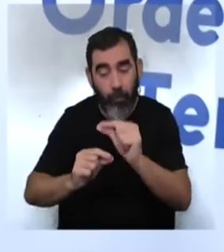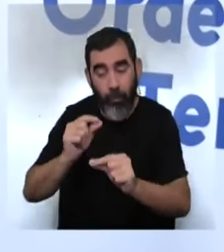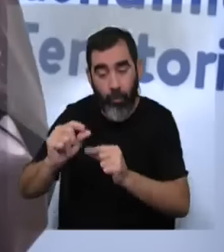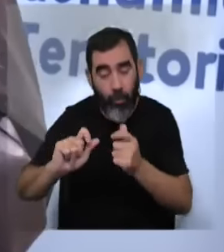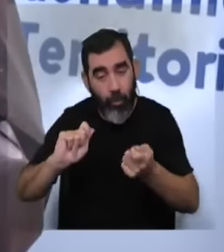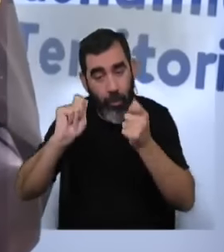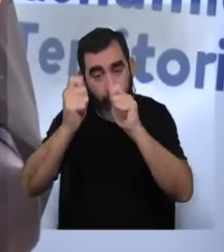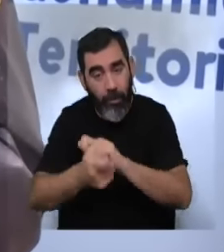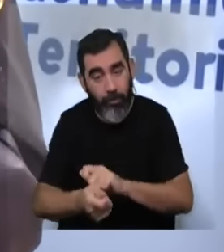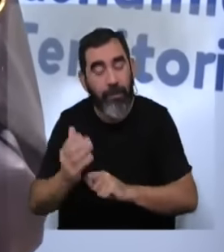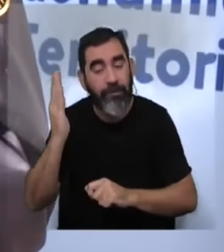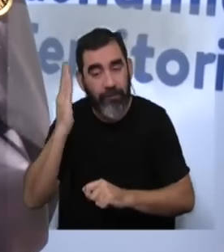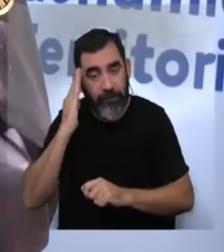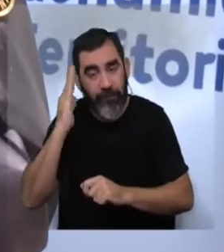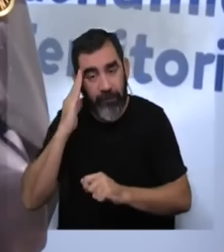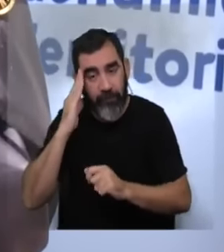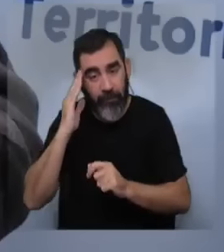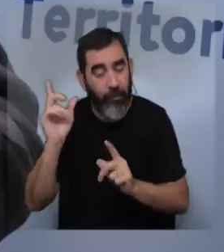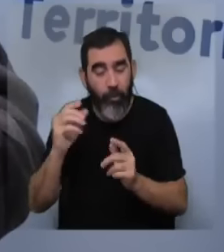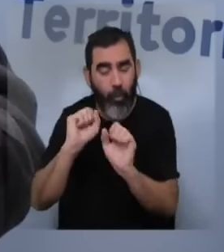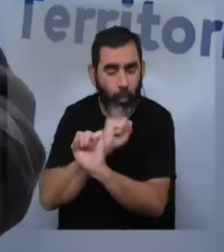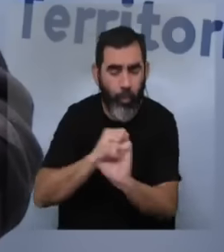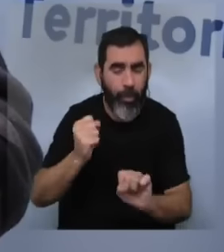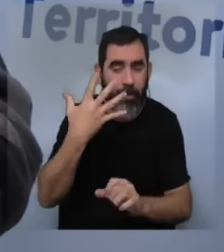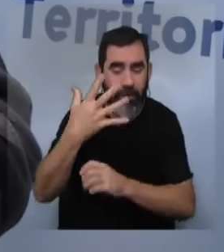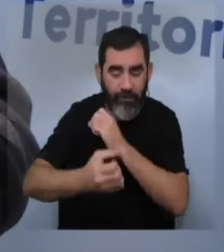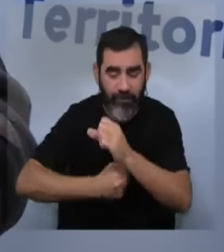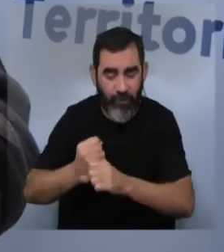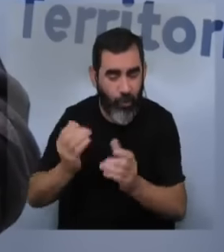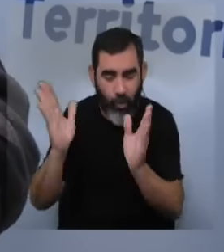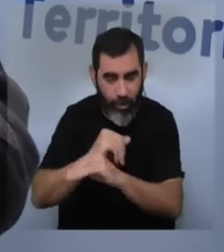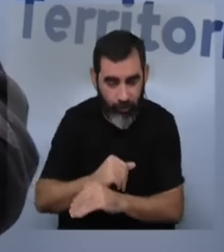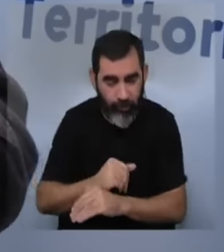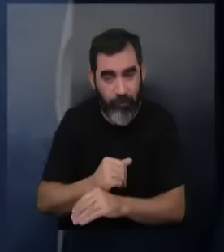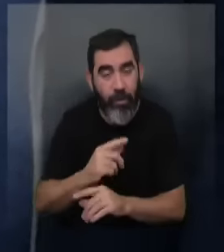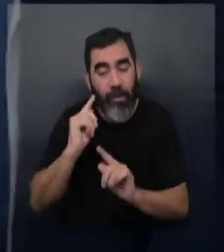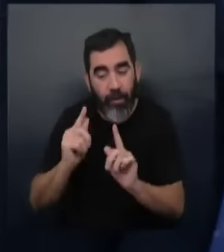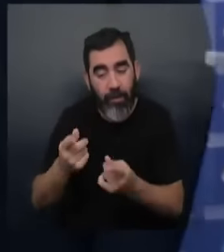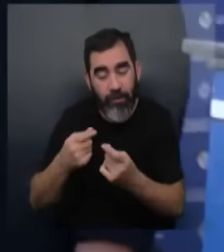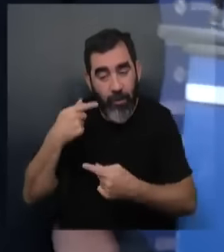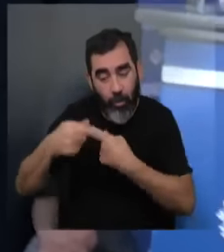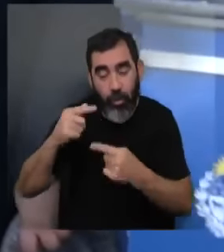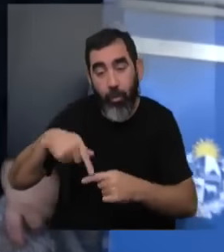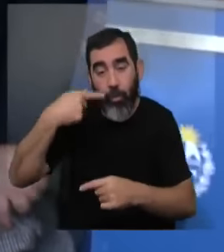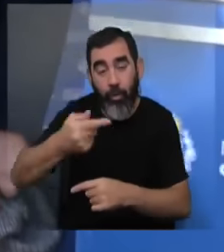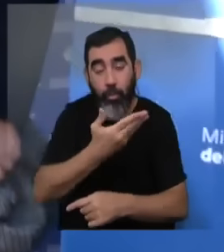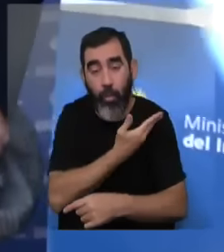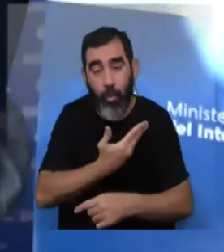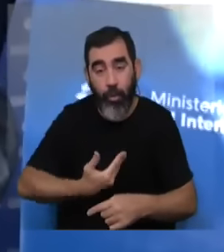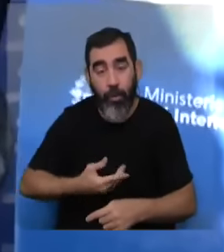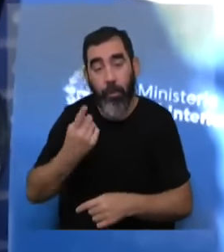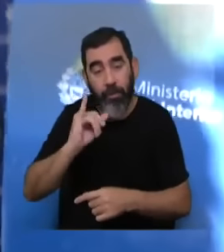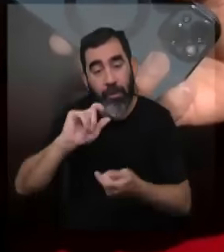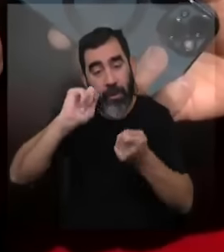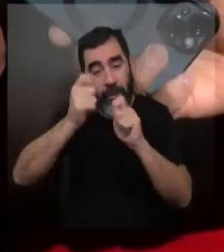poco a poco somos conscientes de que no lo vamos a lograr en este periodo de gobierno tendrá que seguir en en el próximo periodo de gobierno pero sí hemos